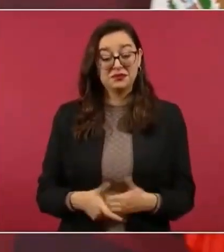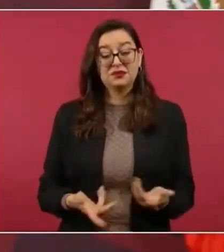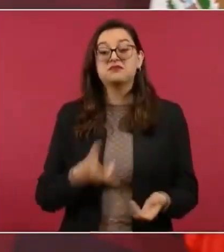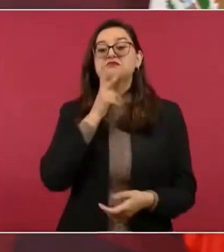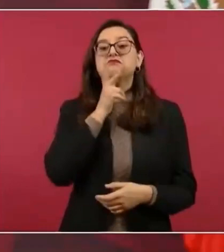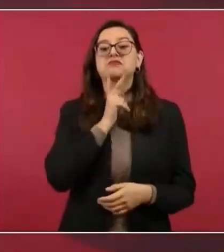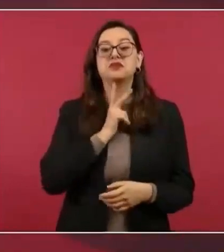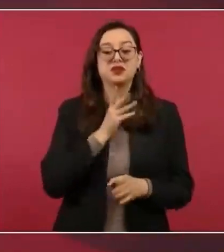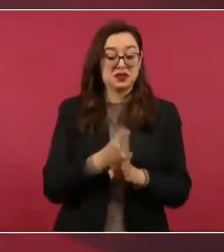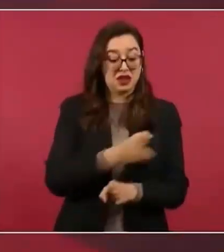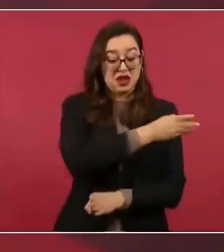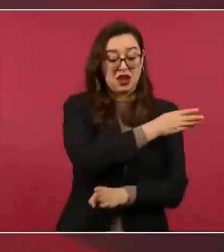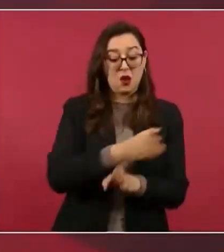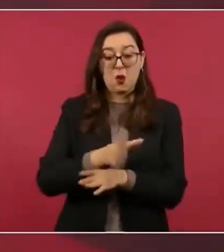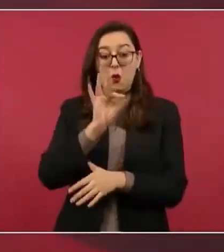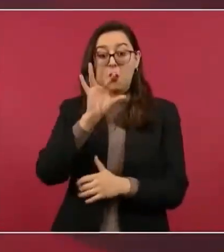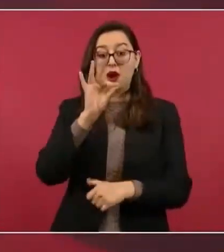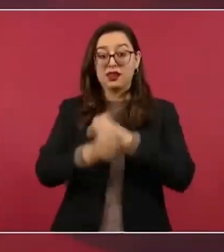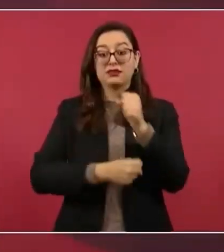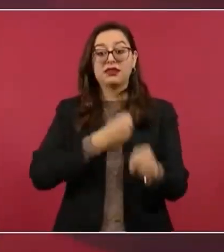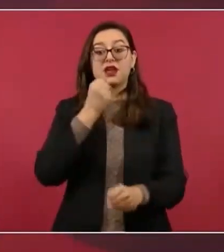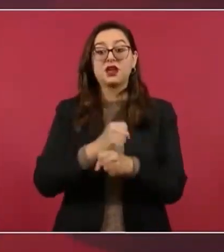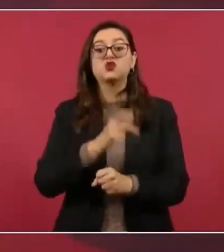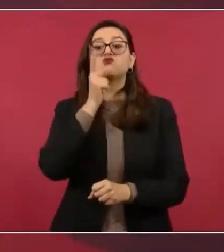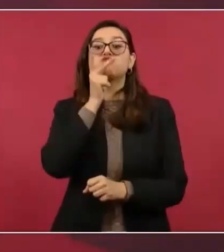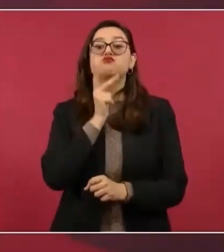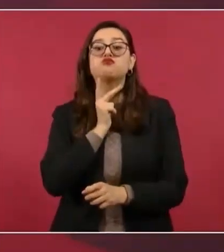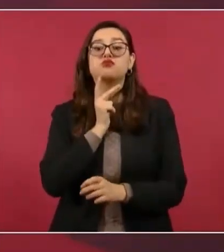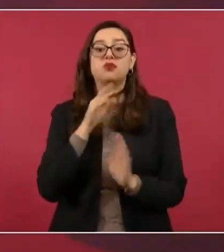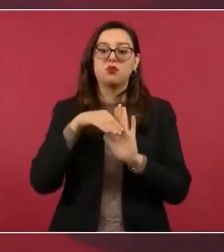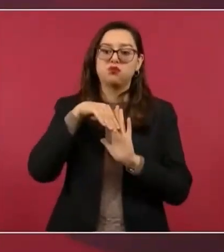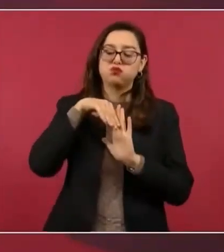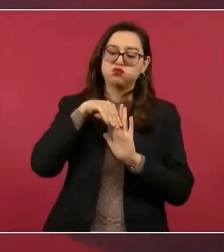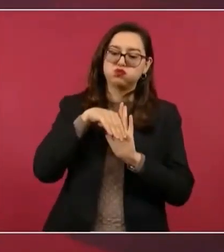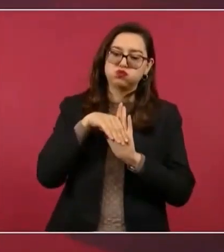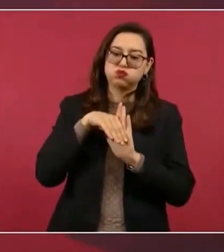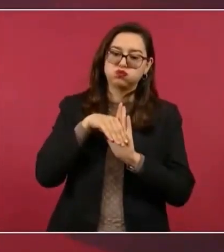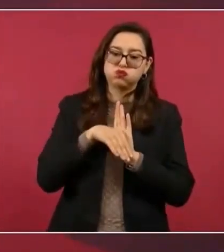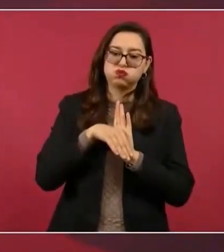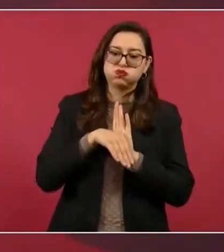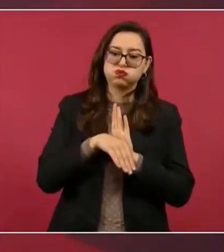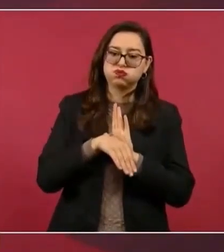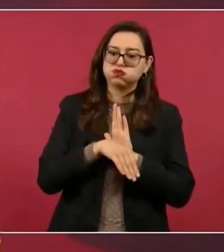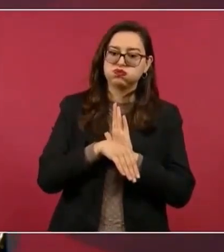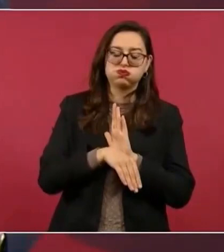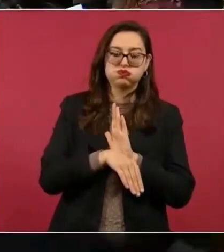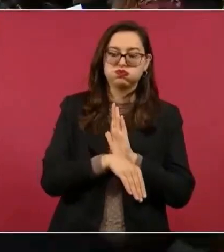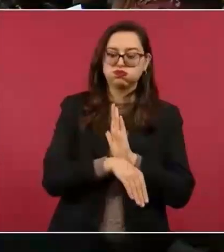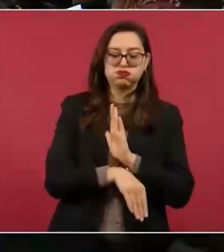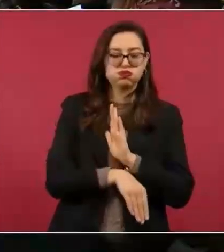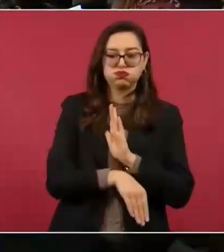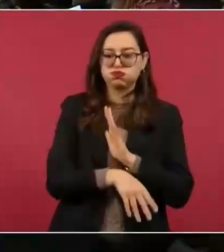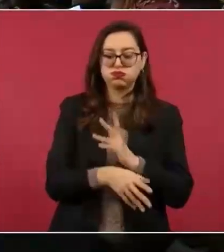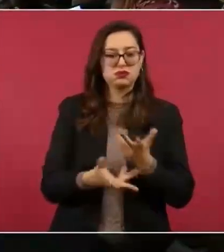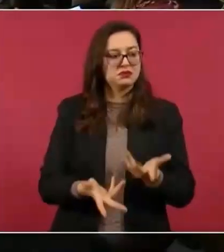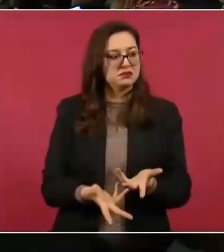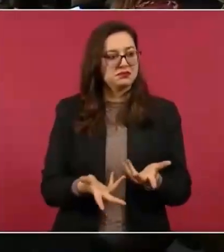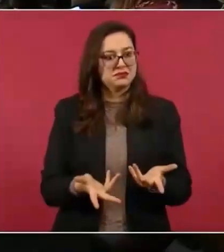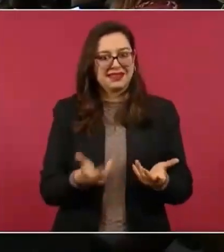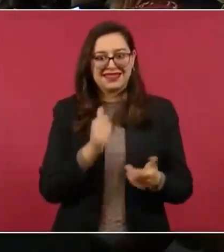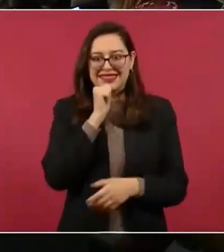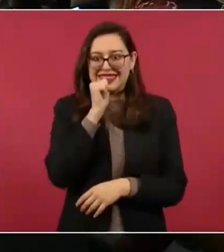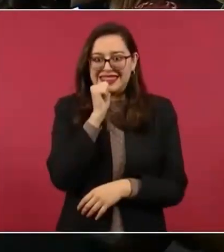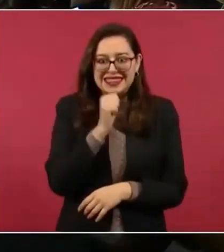todo el periodo neoliberal fue de caída, de crecimiento